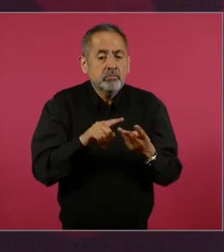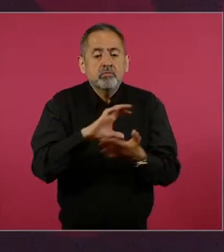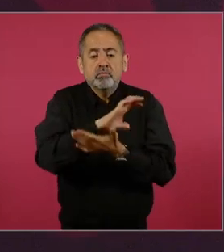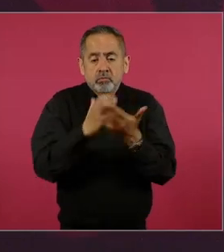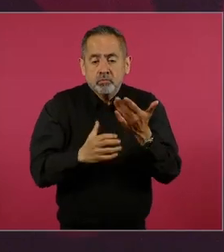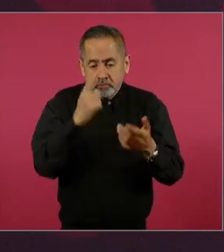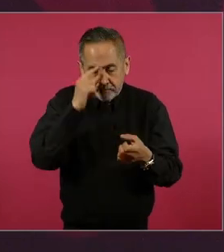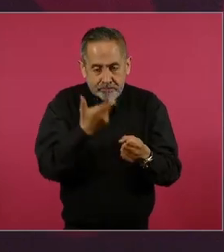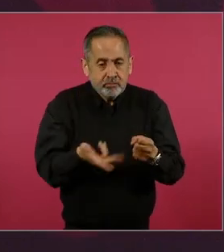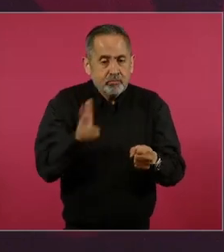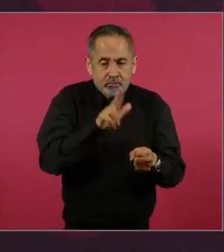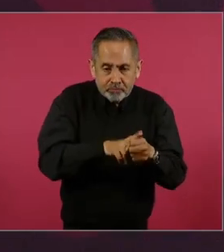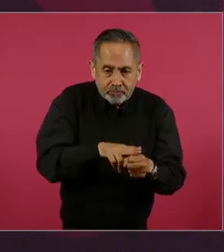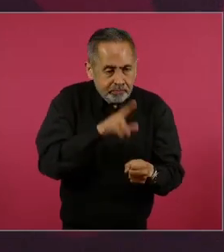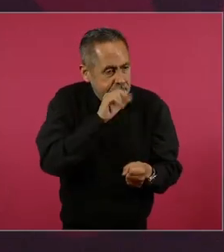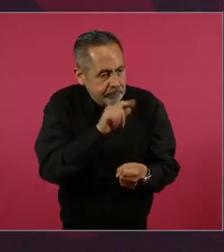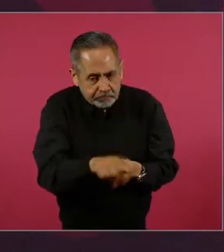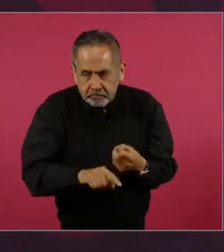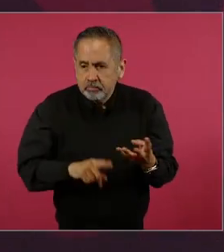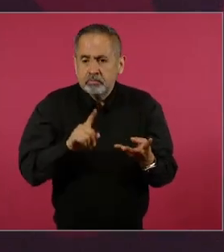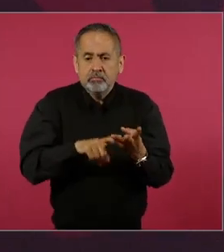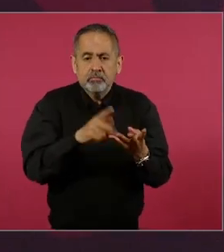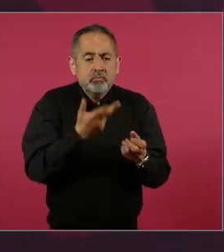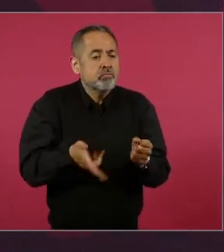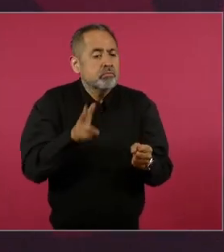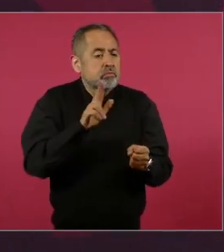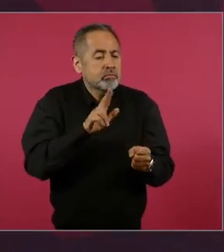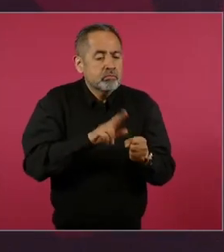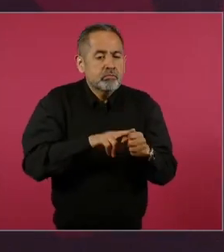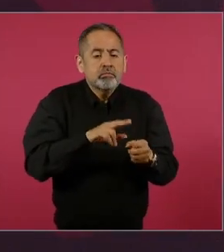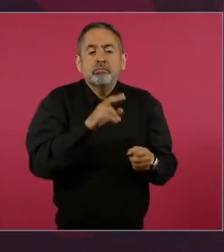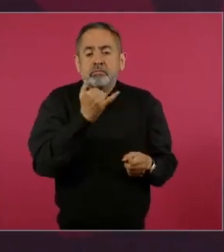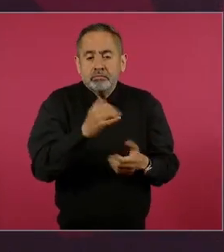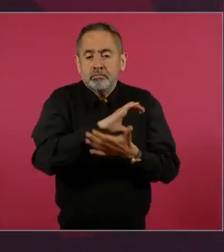hospitales, los contratos en reclusorios,